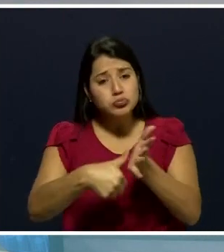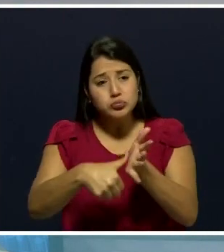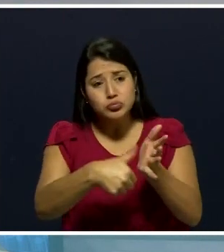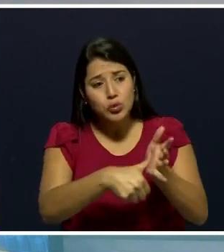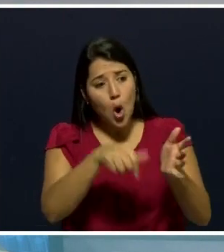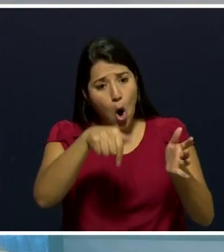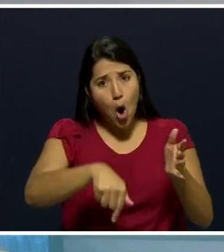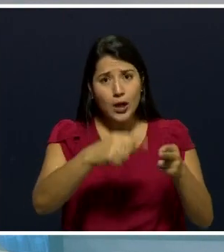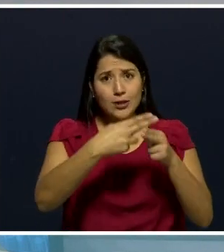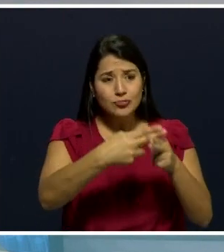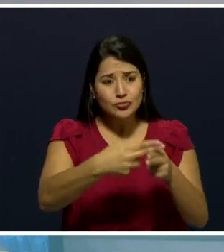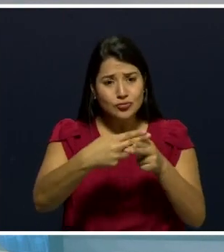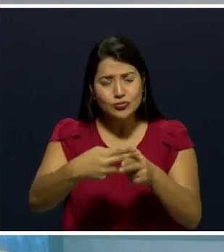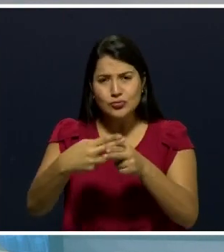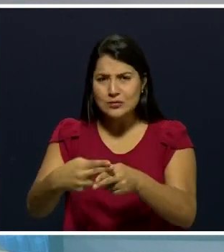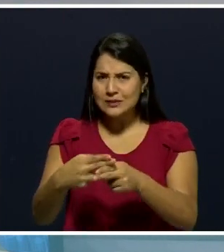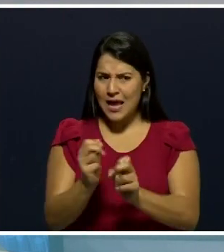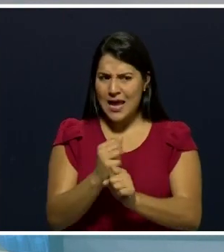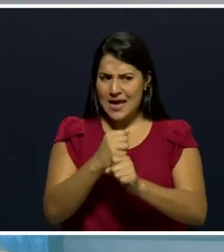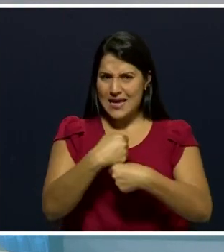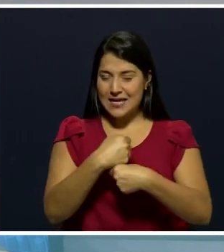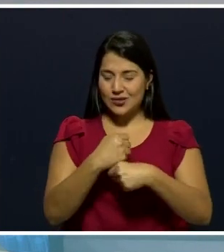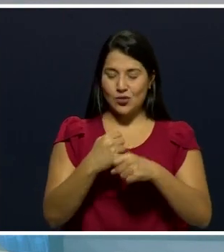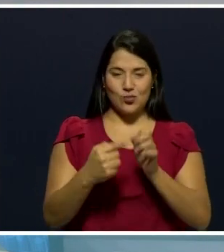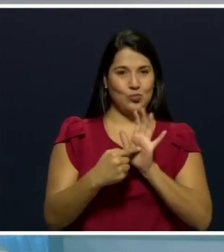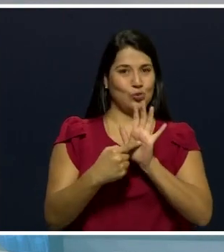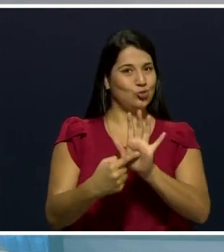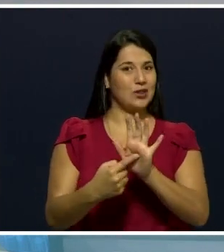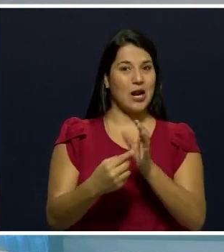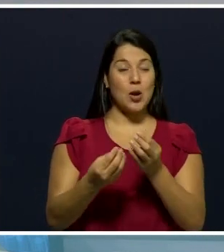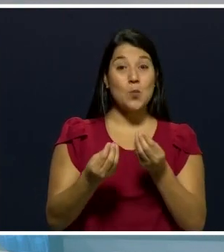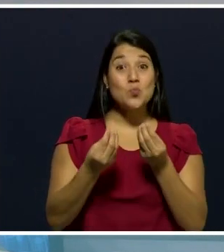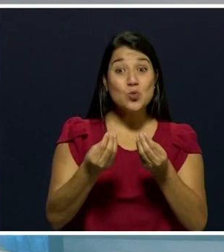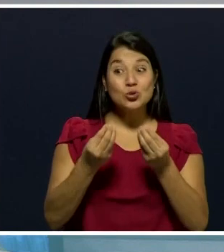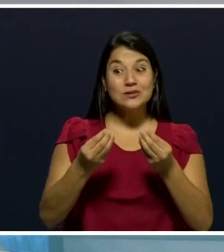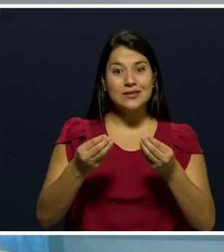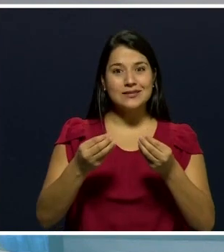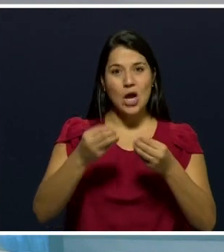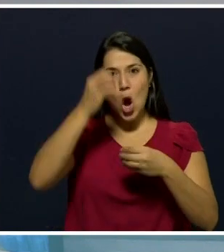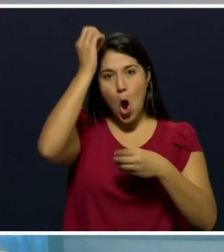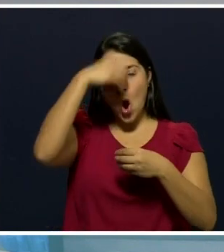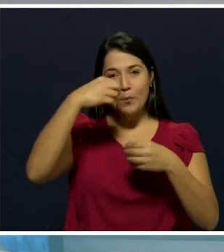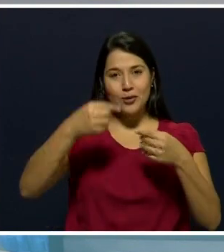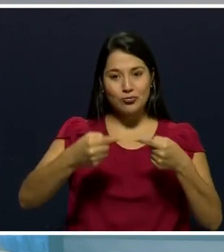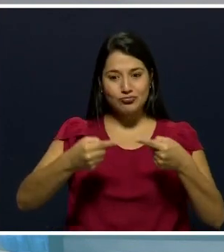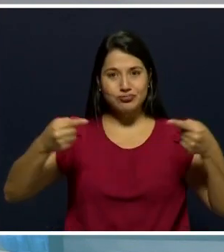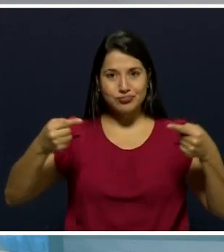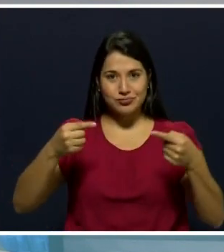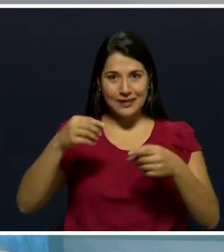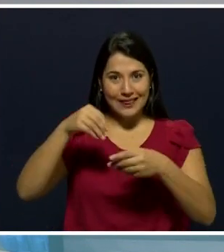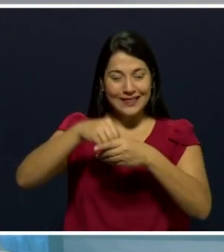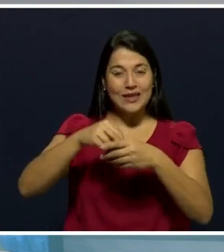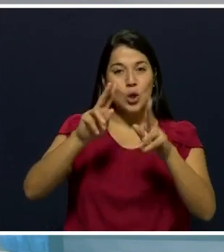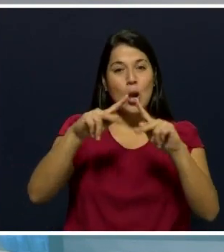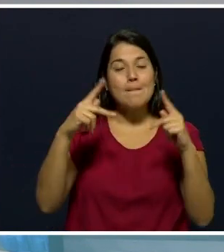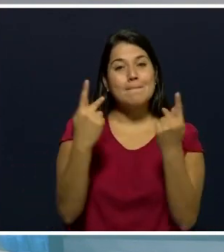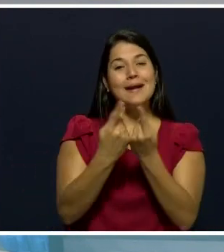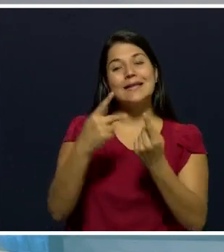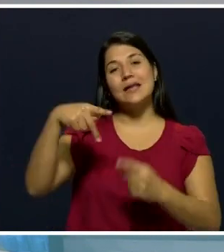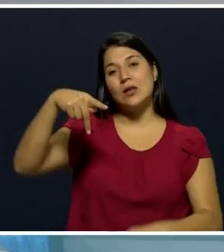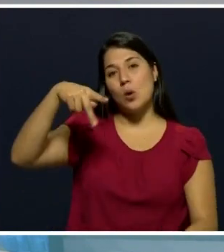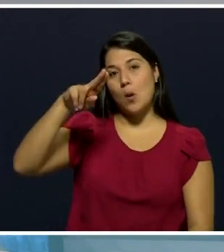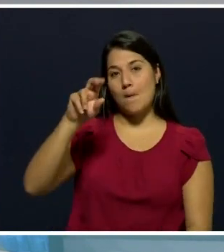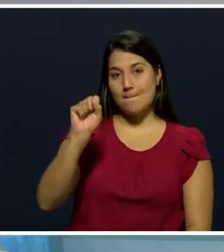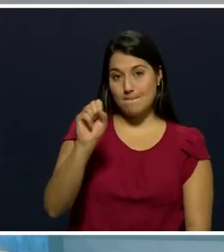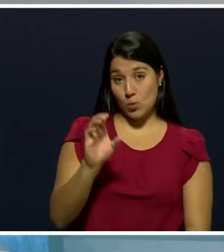evidencia profundas divisiones en la fracción legislativa del Partido Unidad Social Cristiana. El diputado